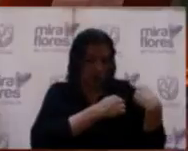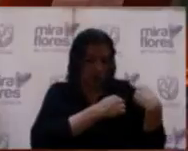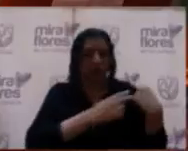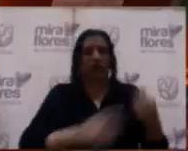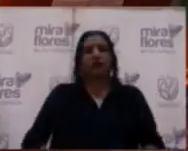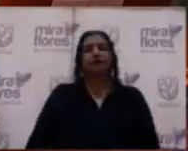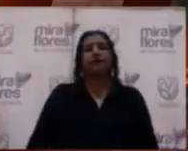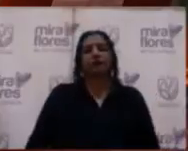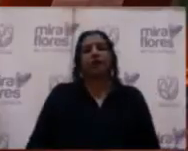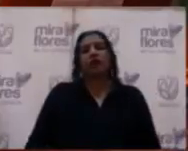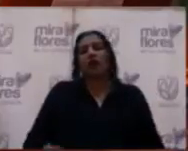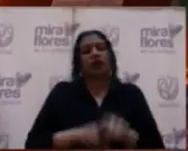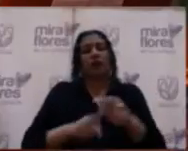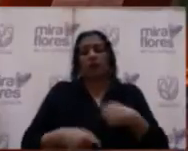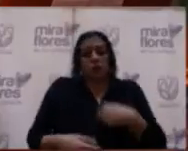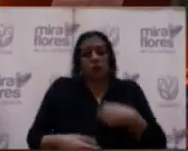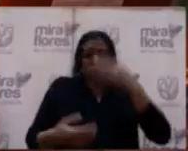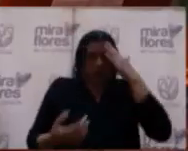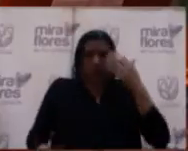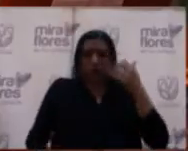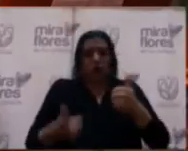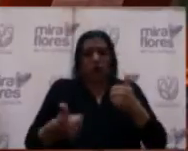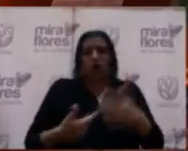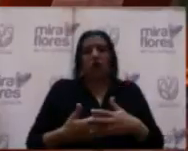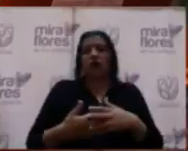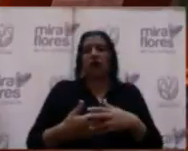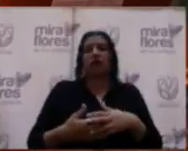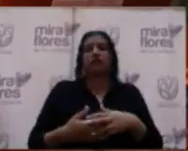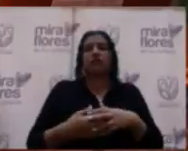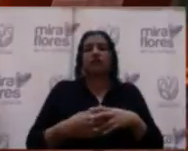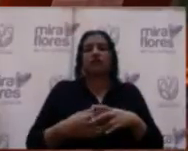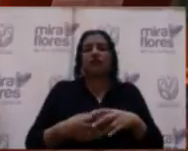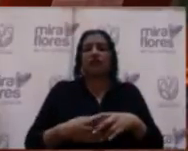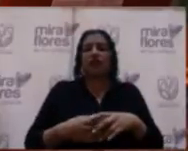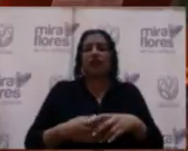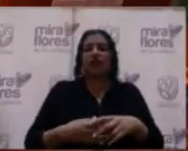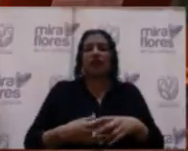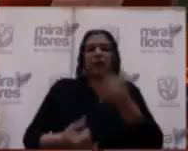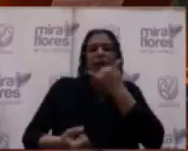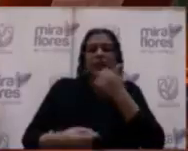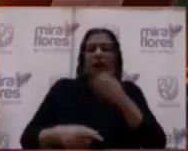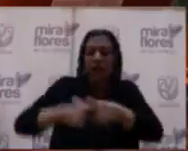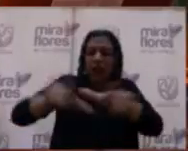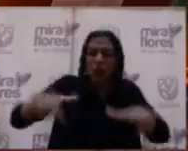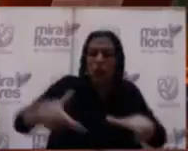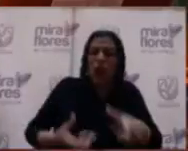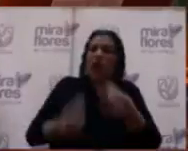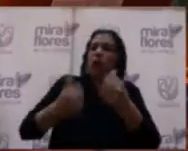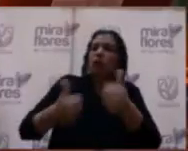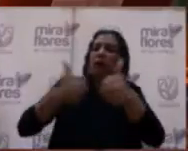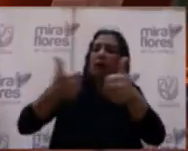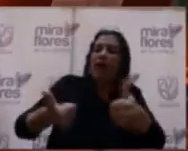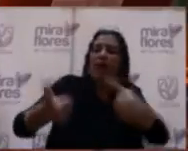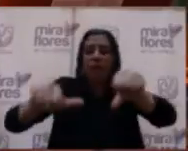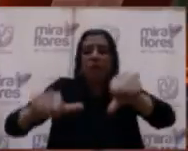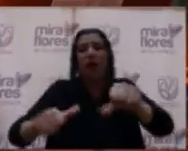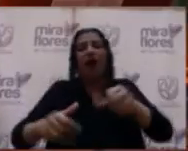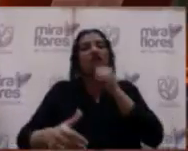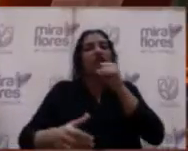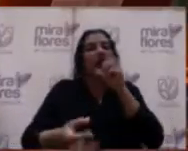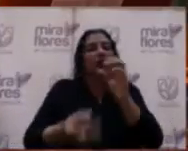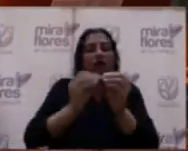y además que no conocían el estado de los locales al momento, por lo menos, de emitir esta declaración